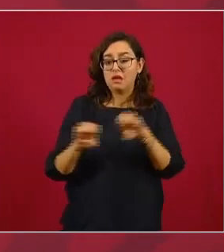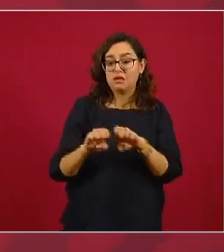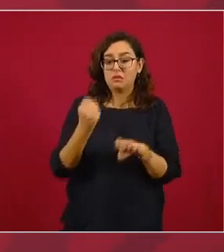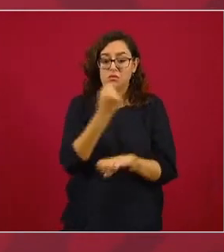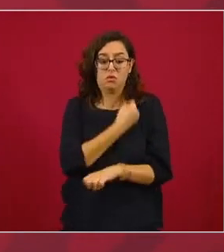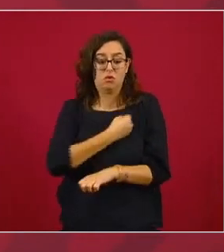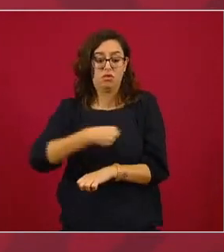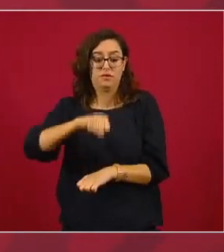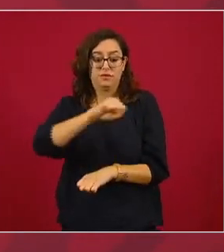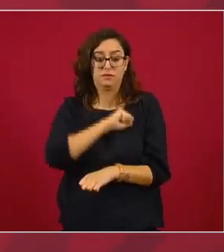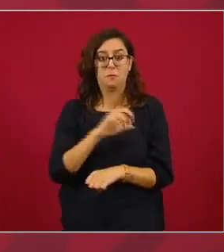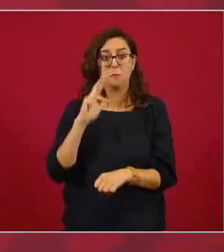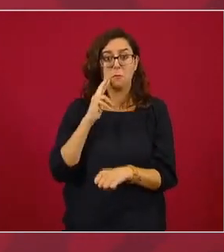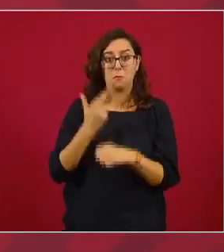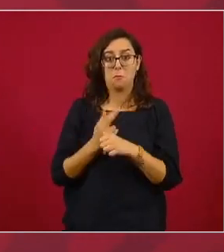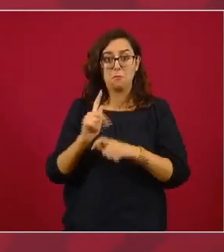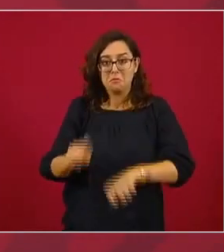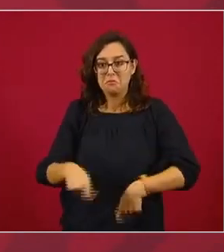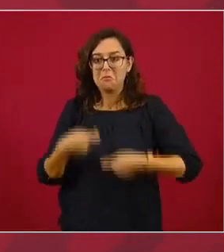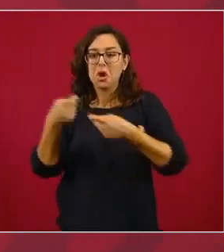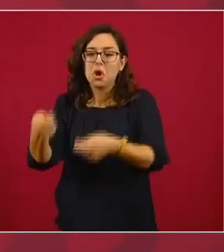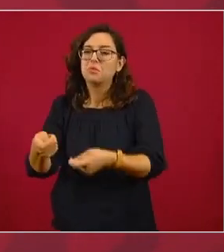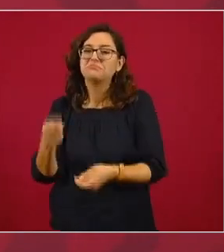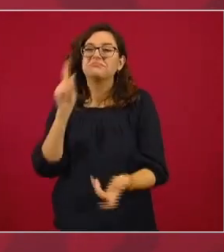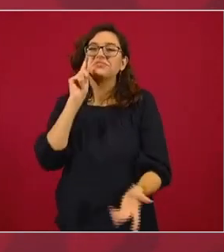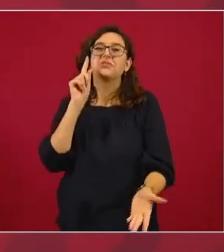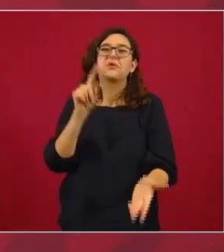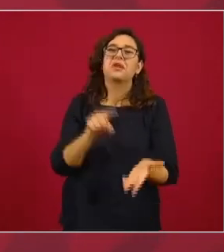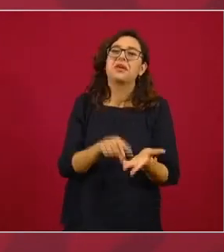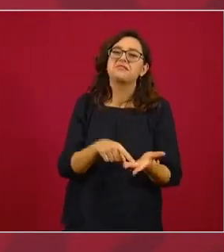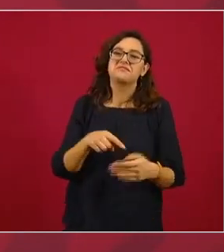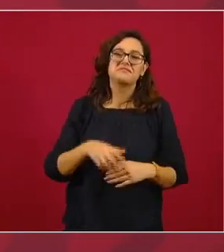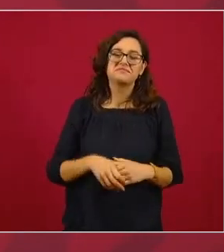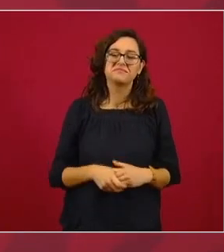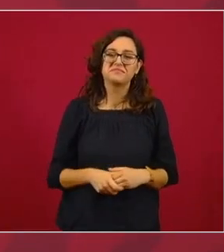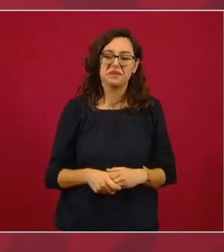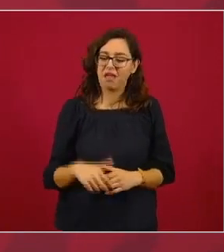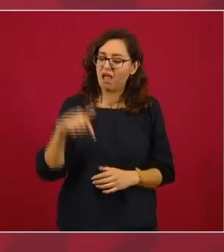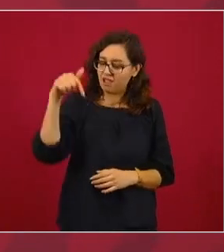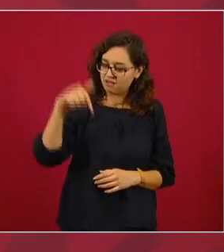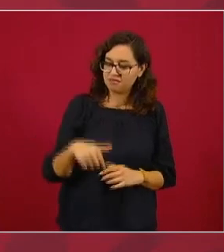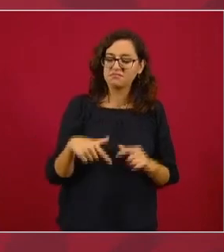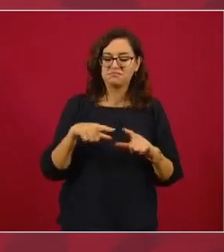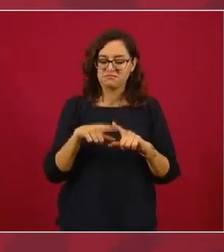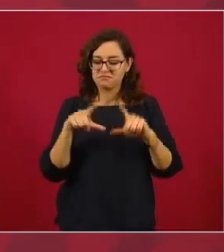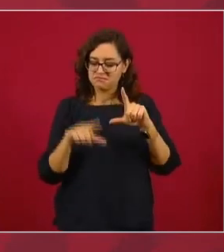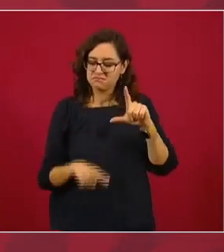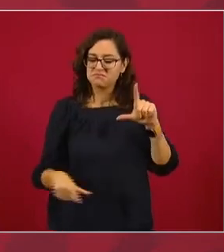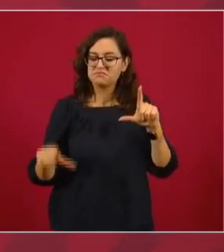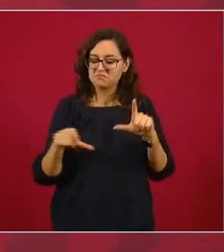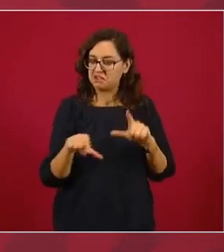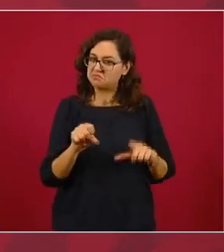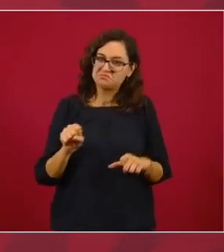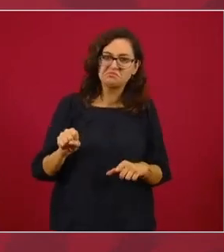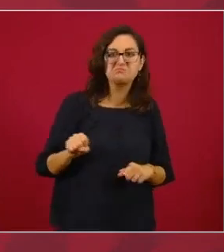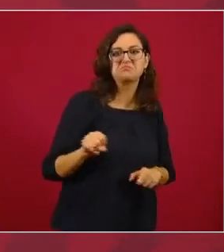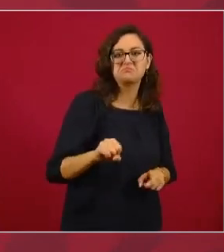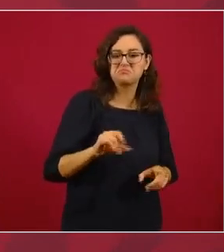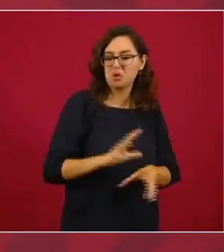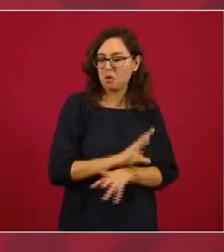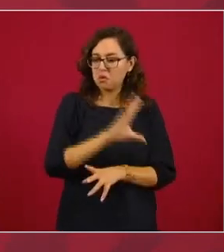este asunto lamentable como se tiene en México.